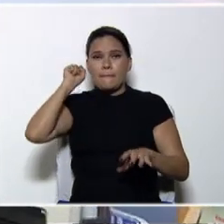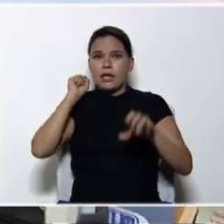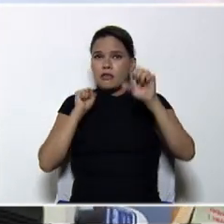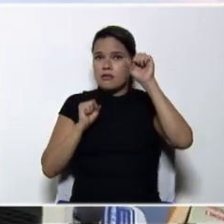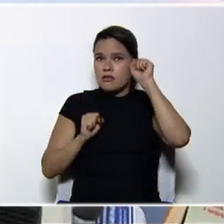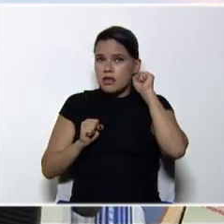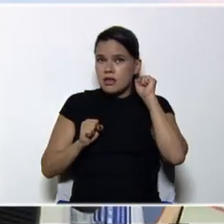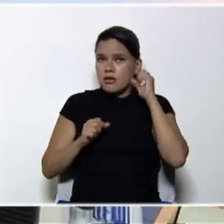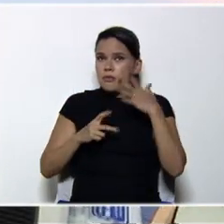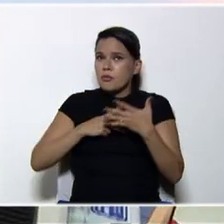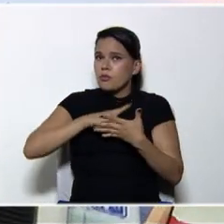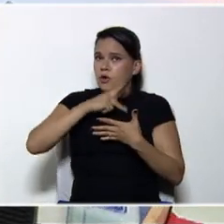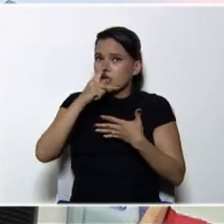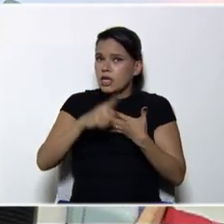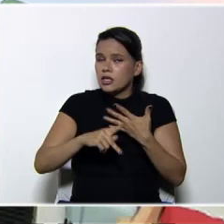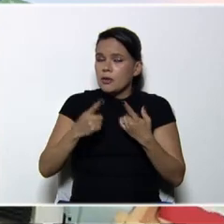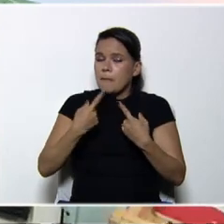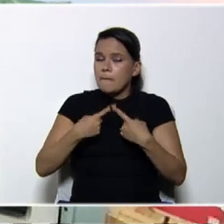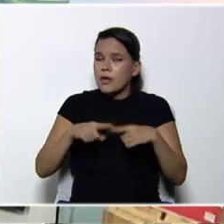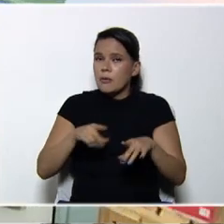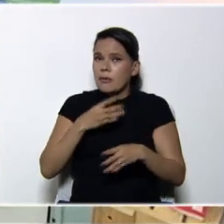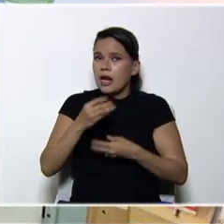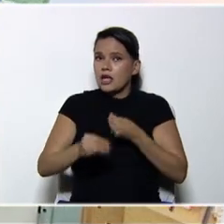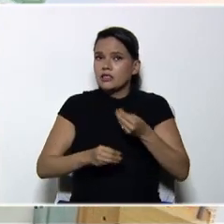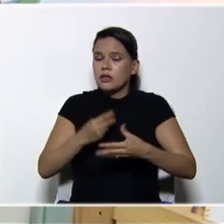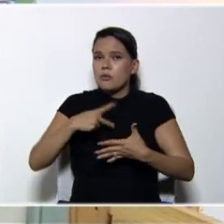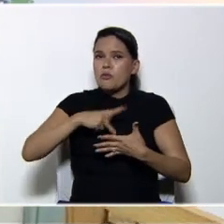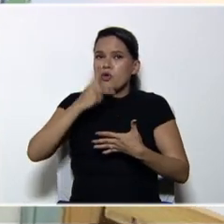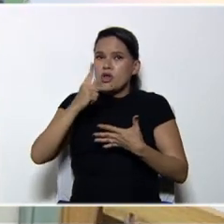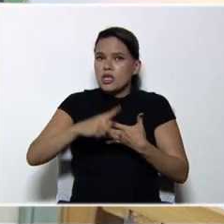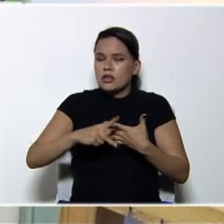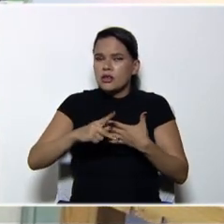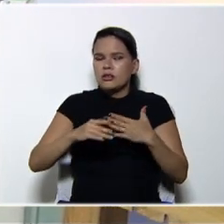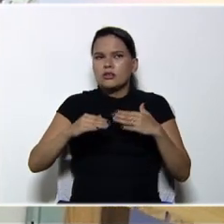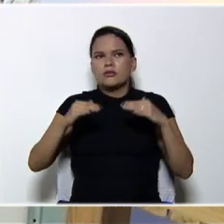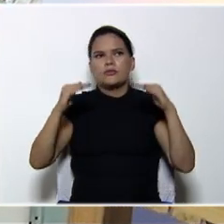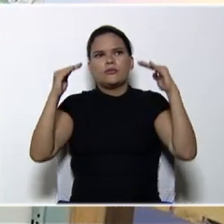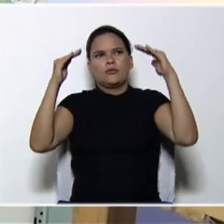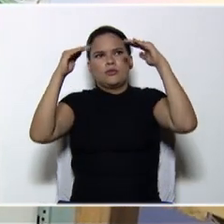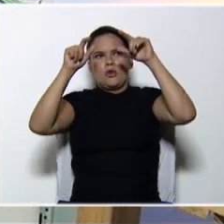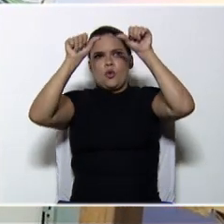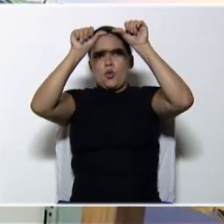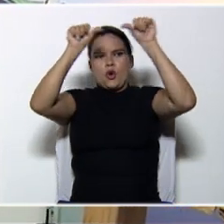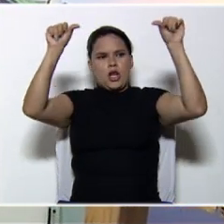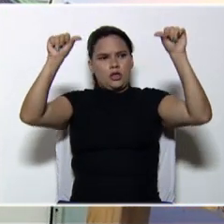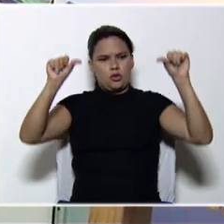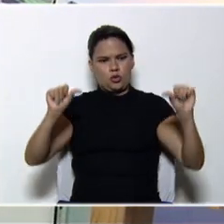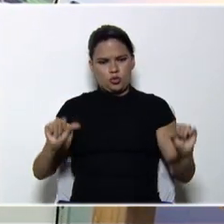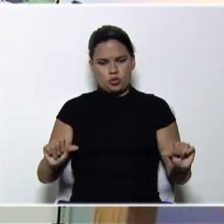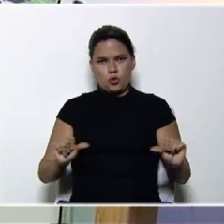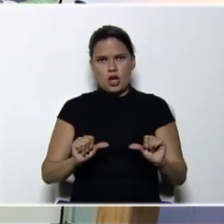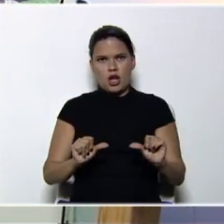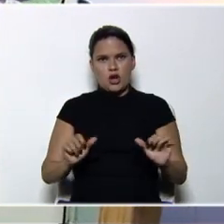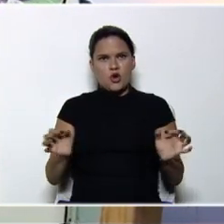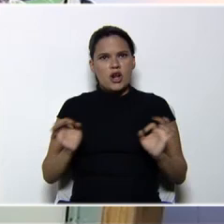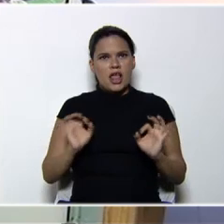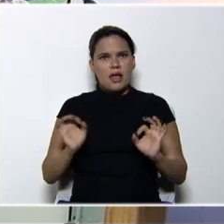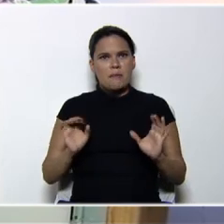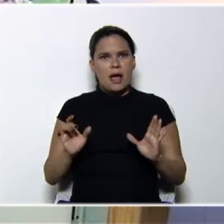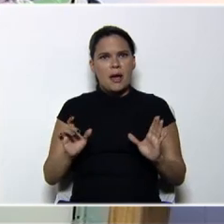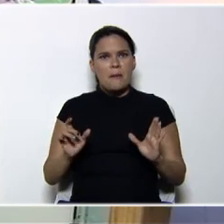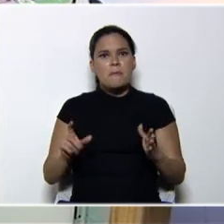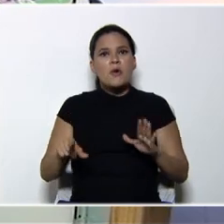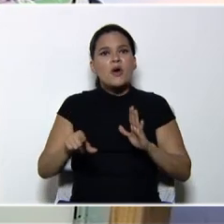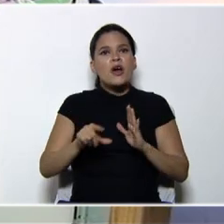proyectos, pero para elaborar un proyecto necesita una estructura, ¿verdad? No necesariamente la estructura de por capítulos